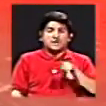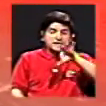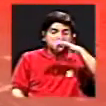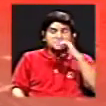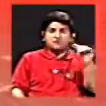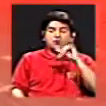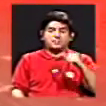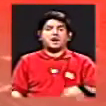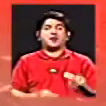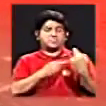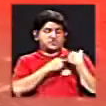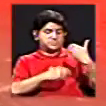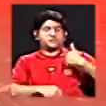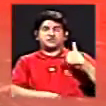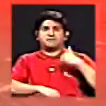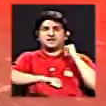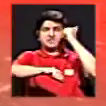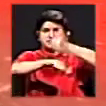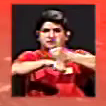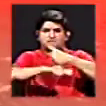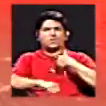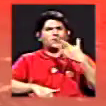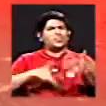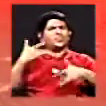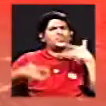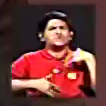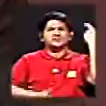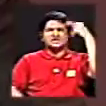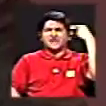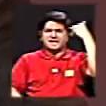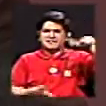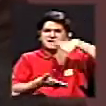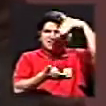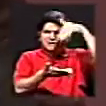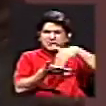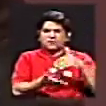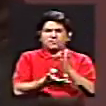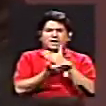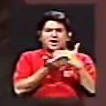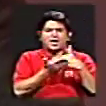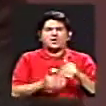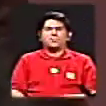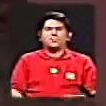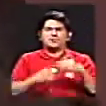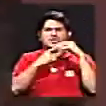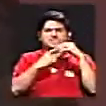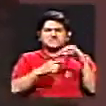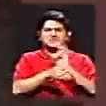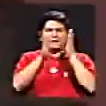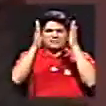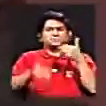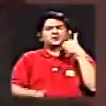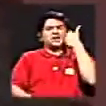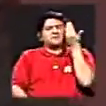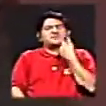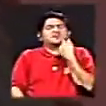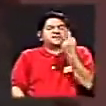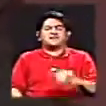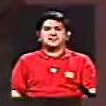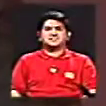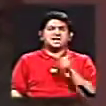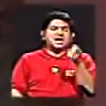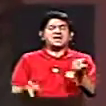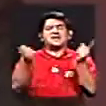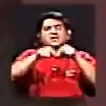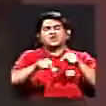establecer las responsabilidades que correspondan. Uno siente que a nivel del gobierno central, algunos de los principales funcionarios muy fácilmente salen a decir, bueno, aquí lo que